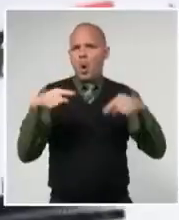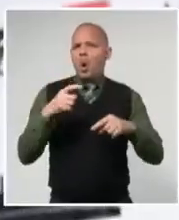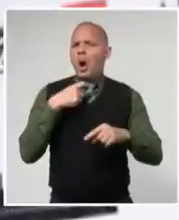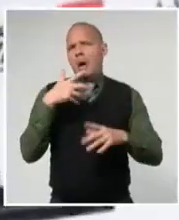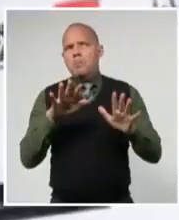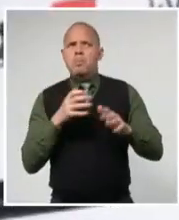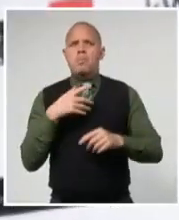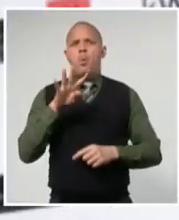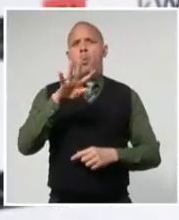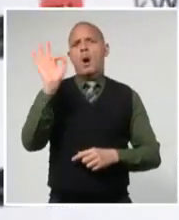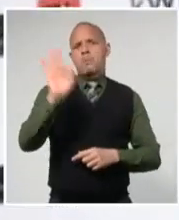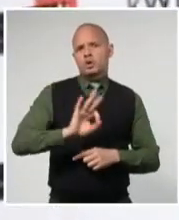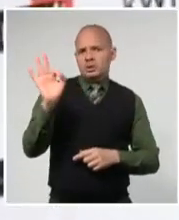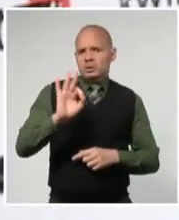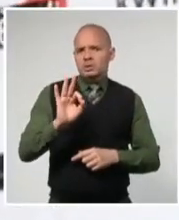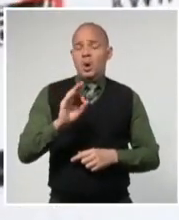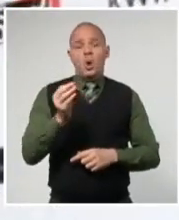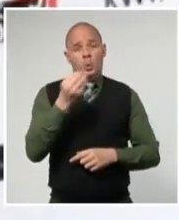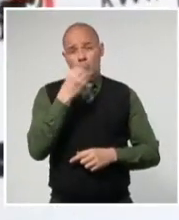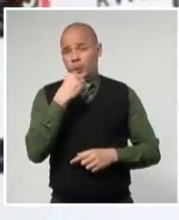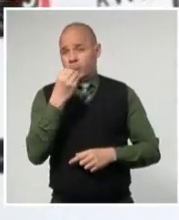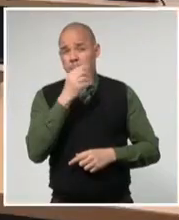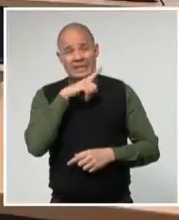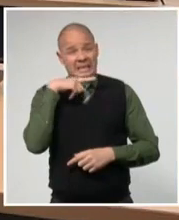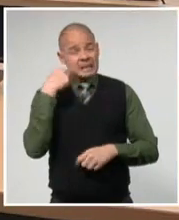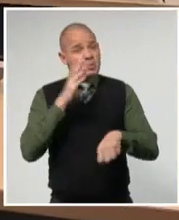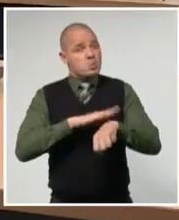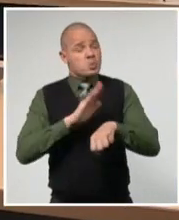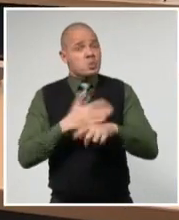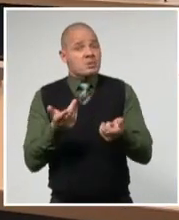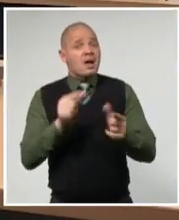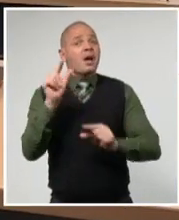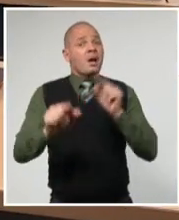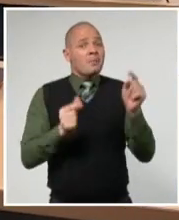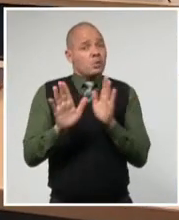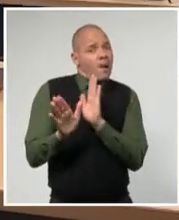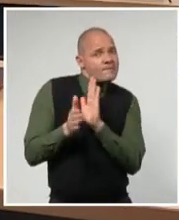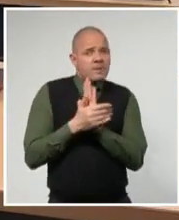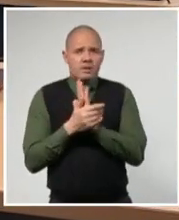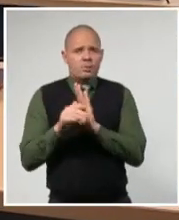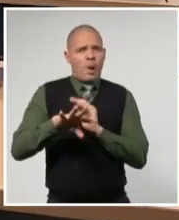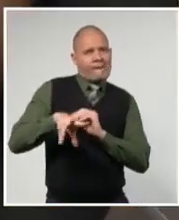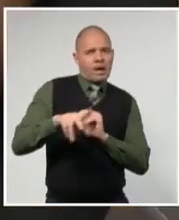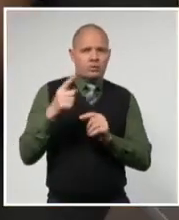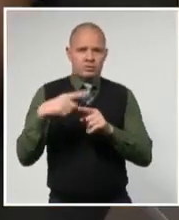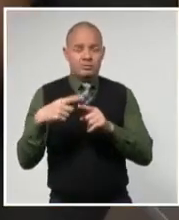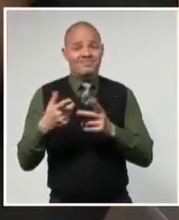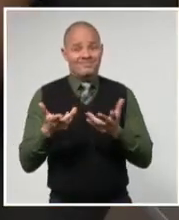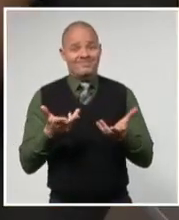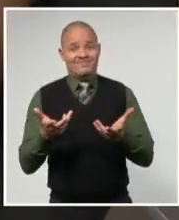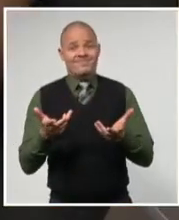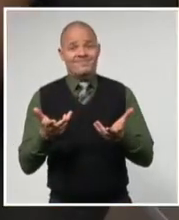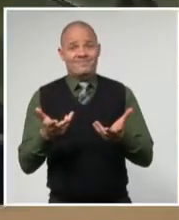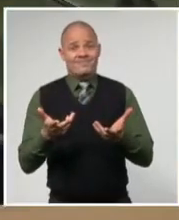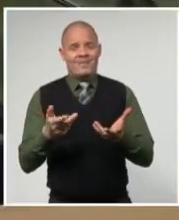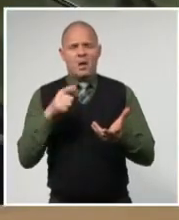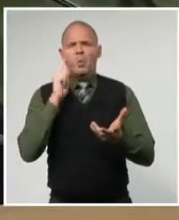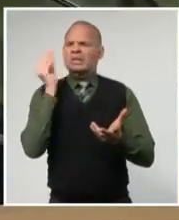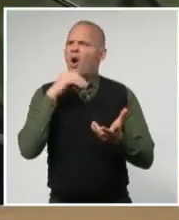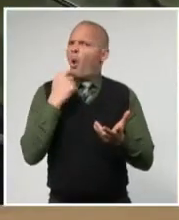a consecuencia de acciones ilícitas. Estos análisis se obtienen, como explicaron expertos, teniendo en